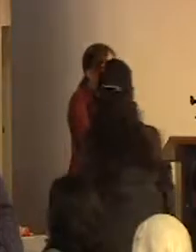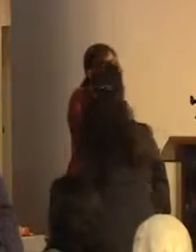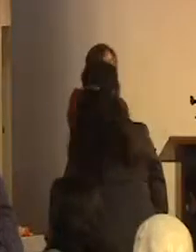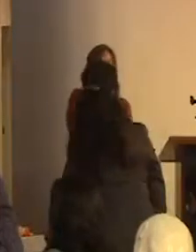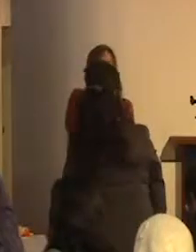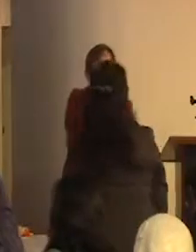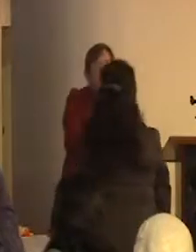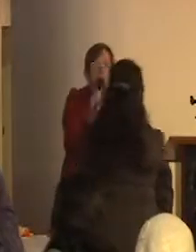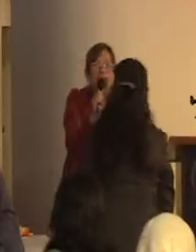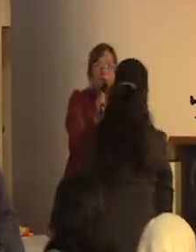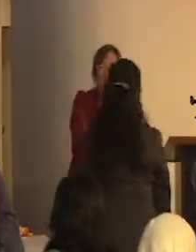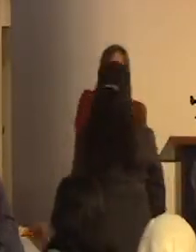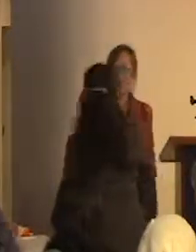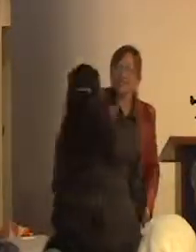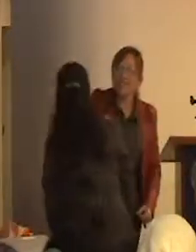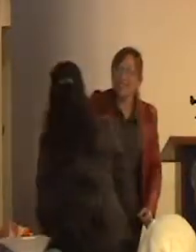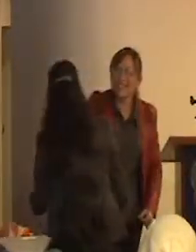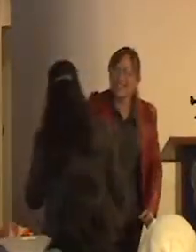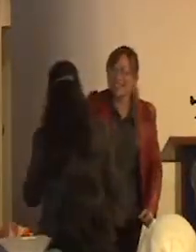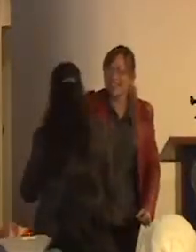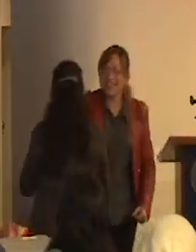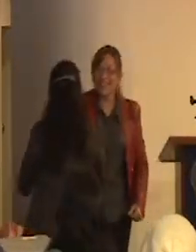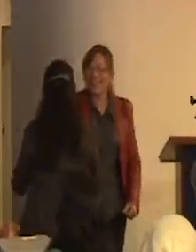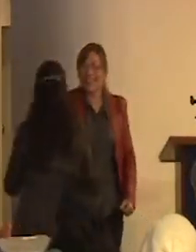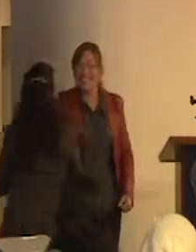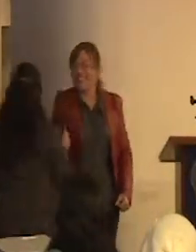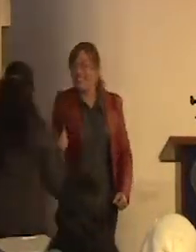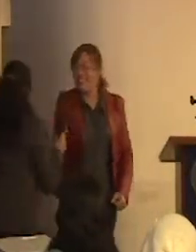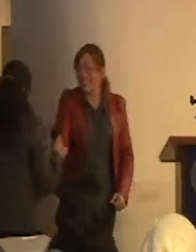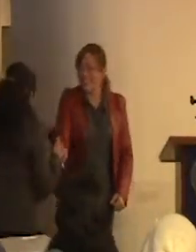Por aquí hay una señora que le quité ahorita el micrófono.